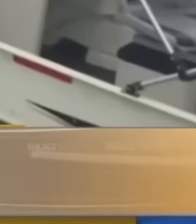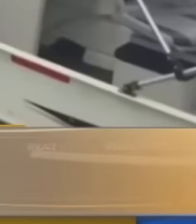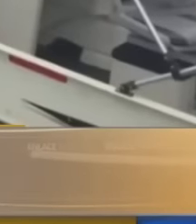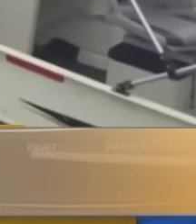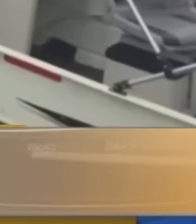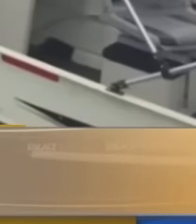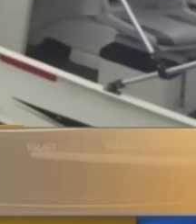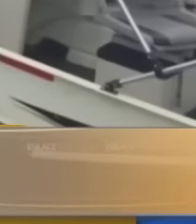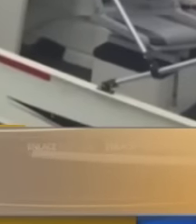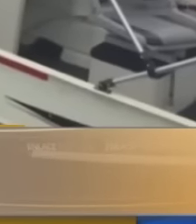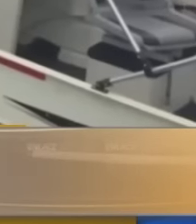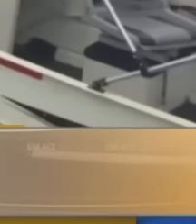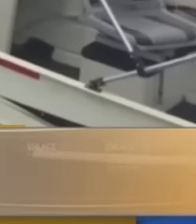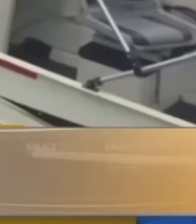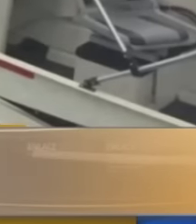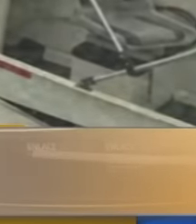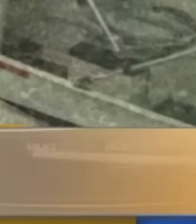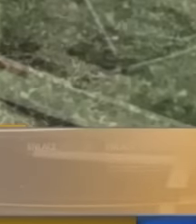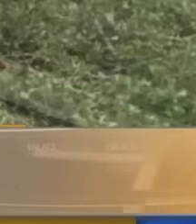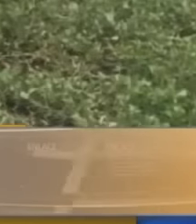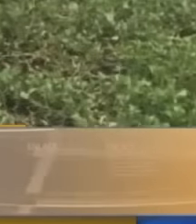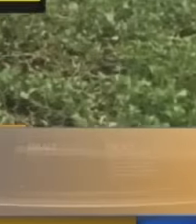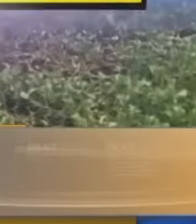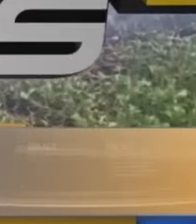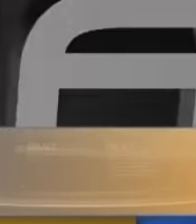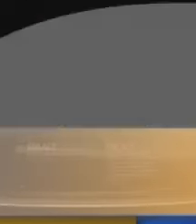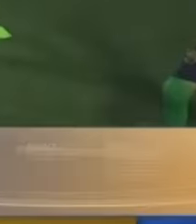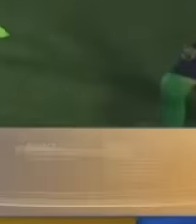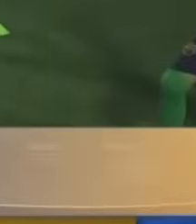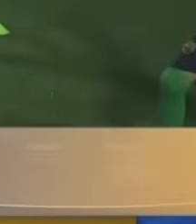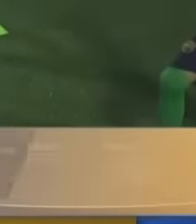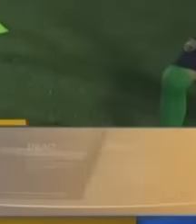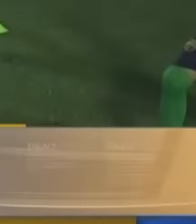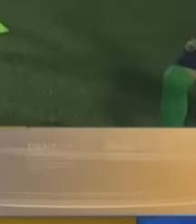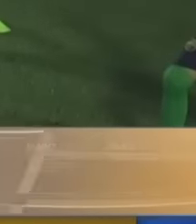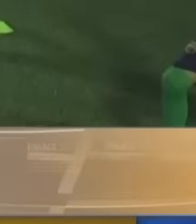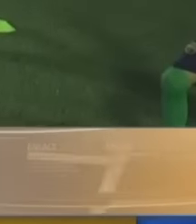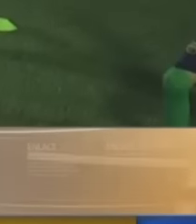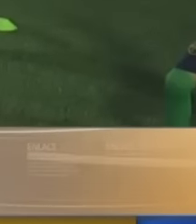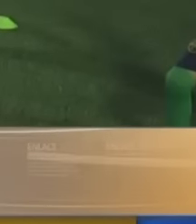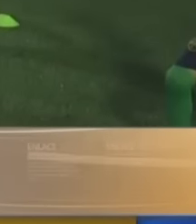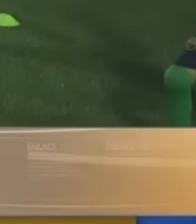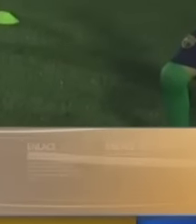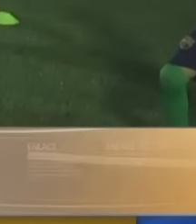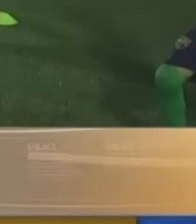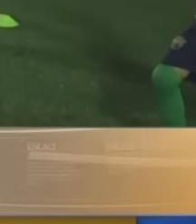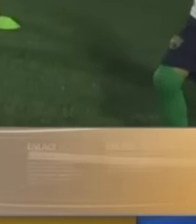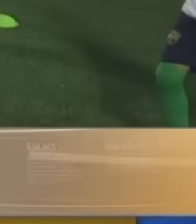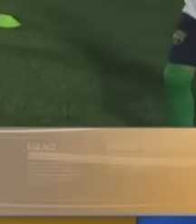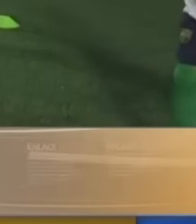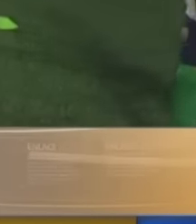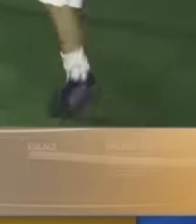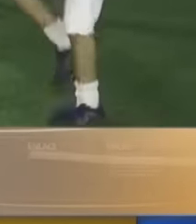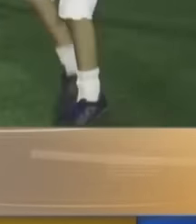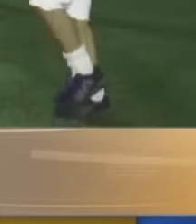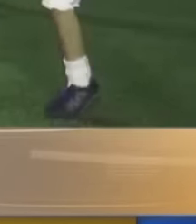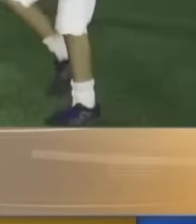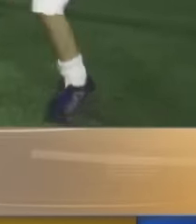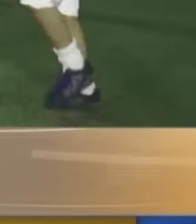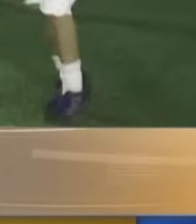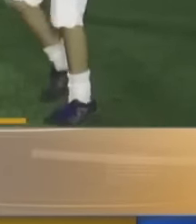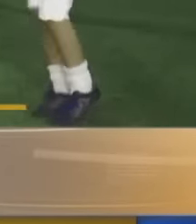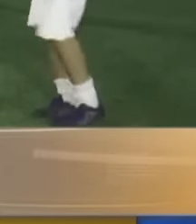encuentran alarmados ante la muerte de un quinto manatí en la Ciénaga San Silvestre. En los deportes, organizadores del hexagonal de fútbol categoría infantil dieron